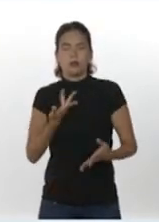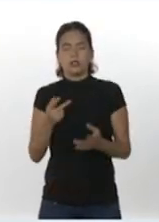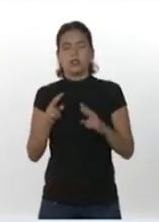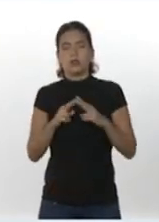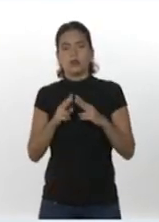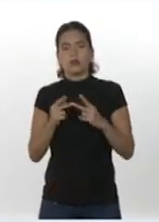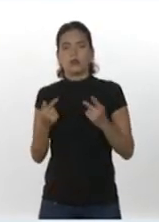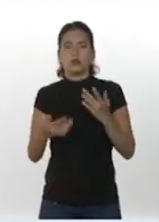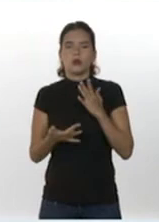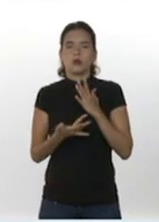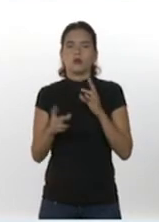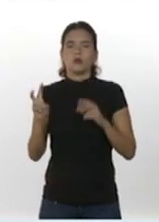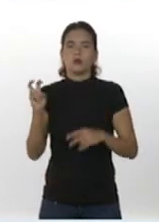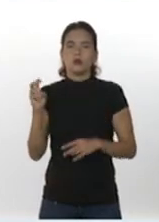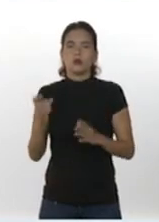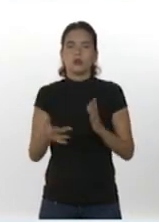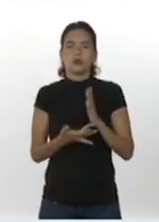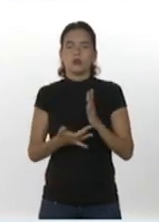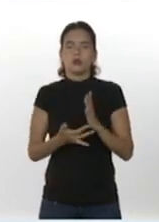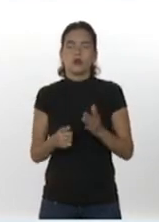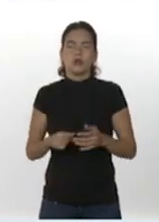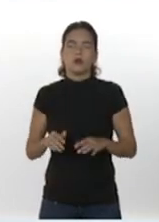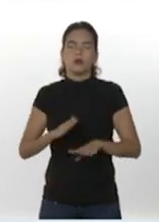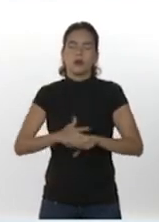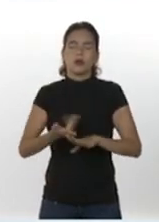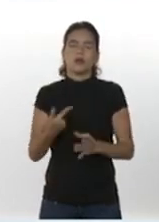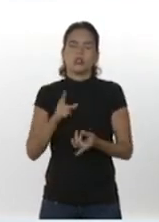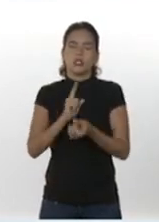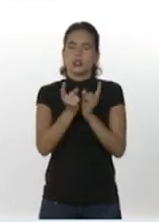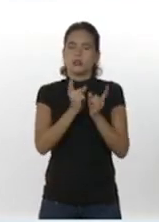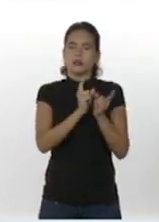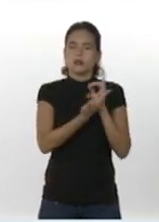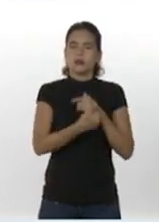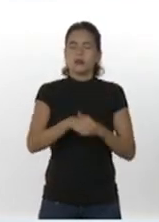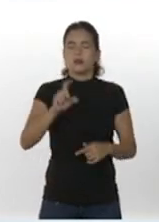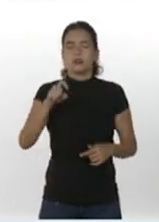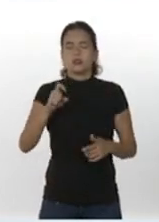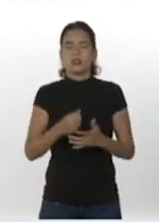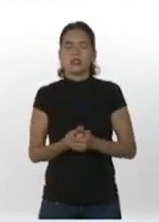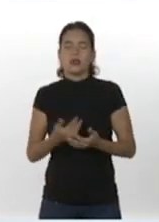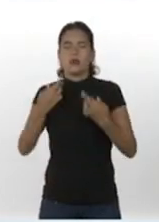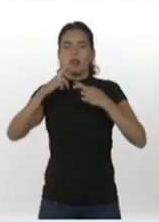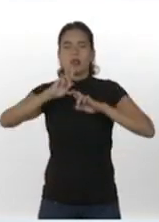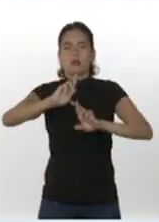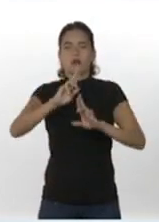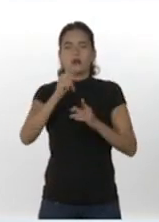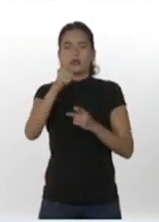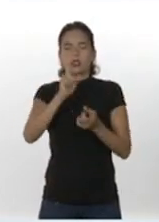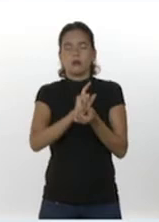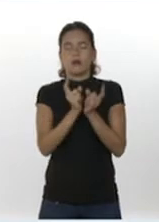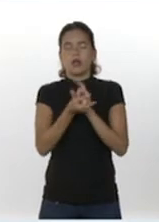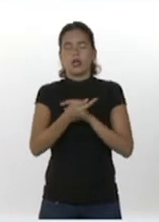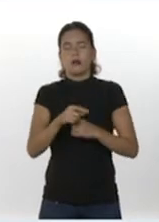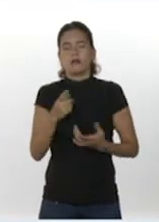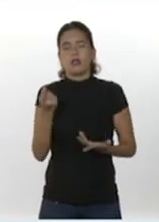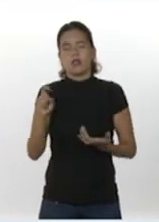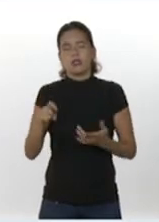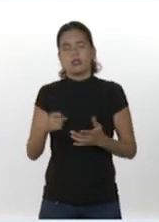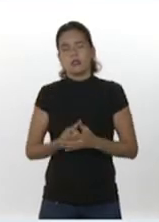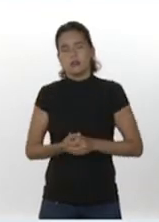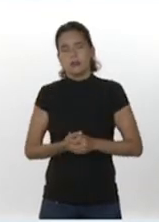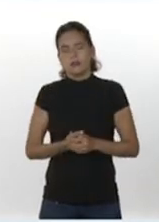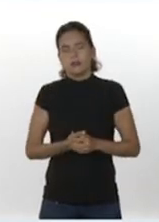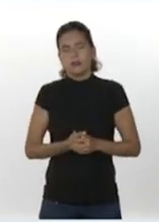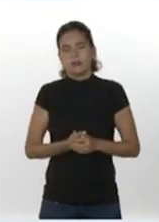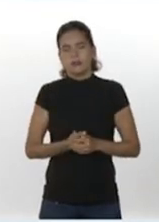algo tecnológico, porque precisamente va a ser adaptado a una necesidad, va a responder y va a cambiar los paradigmas que estaban hasta